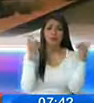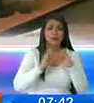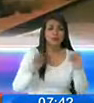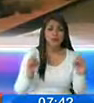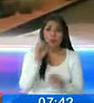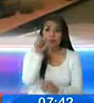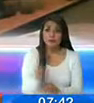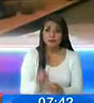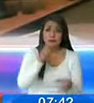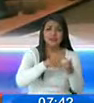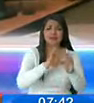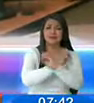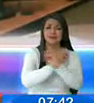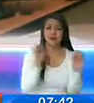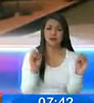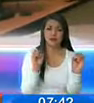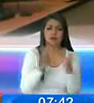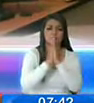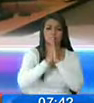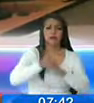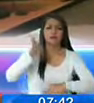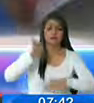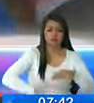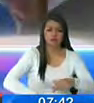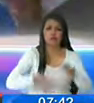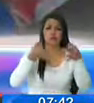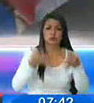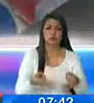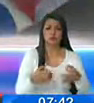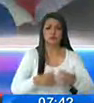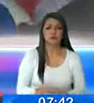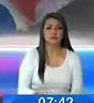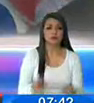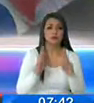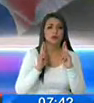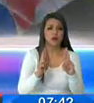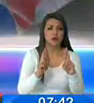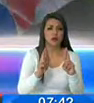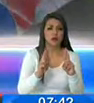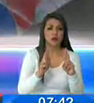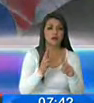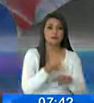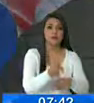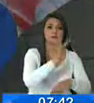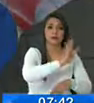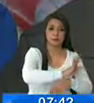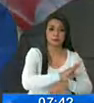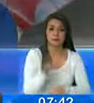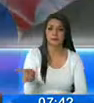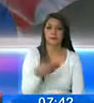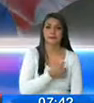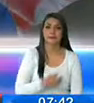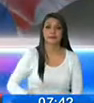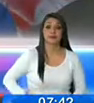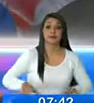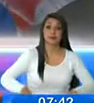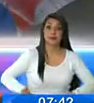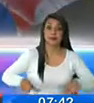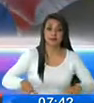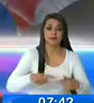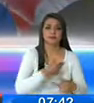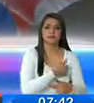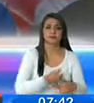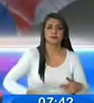afiliado. Ellos ponen un plazo para que se cumplan dichas demandas. Esperemos que la Asamblea, el señor presidente de la República, el señor presidente de la